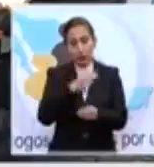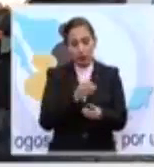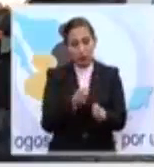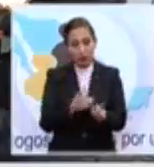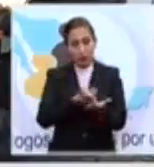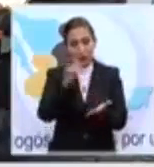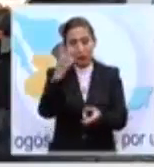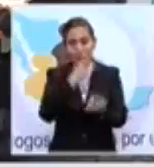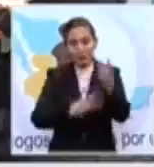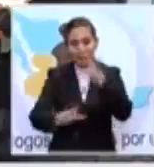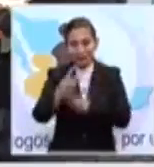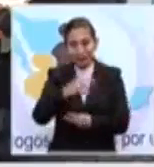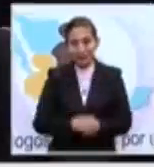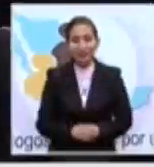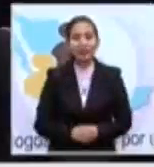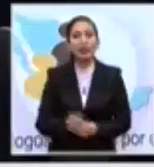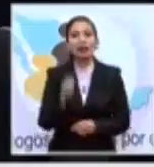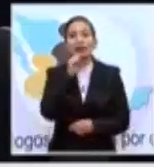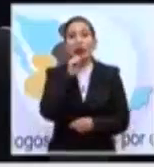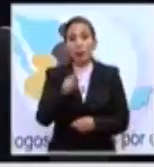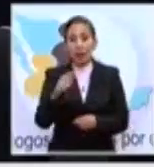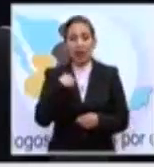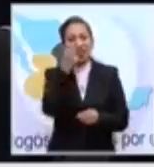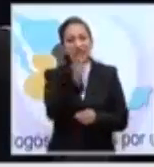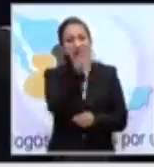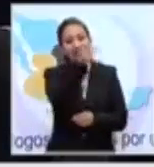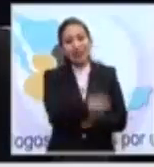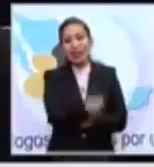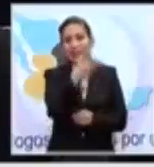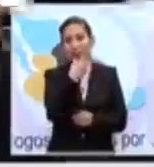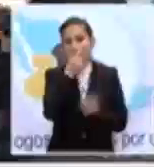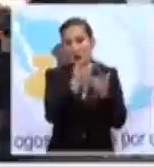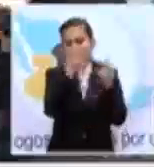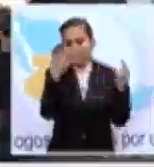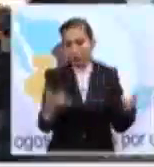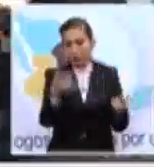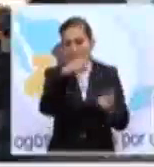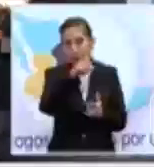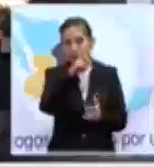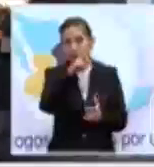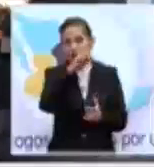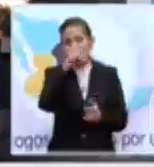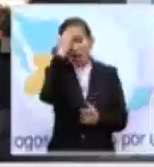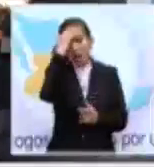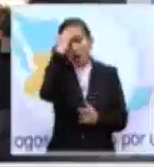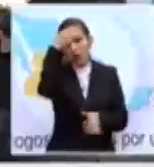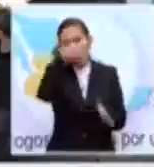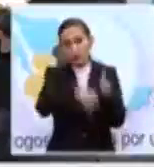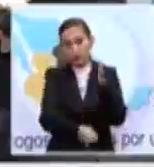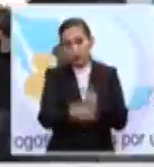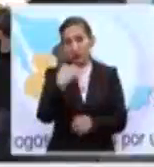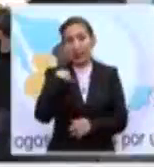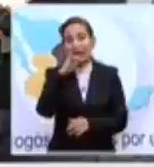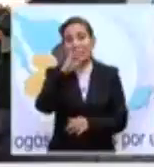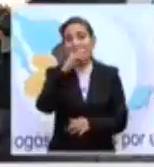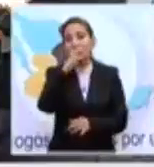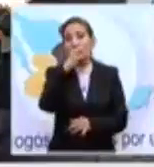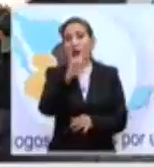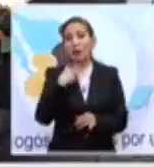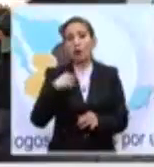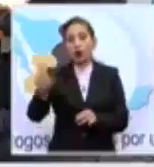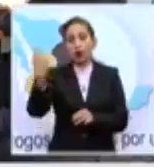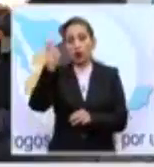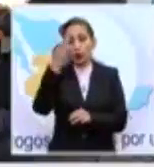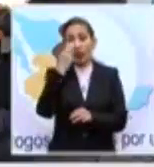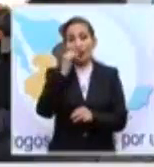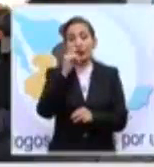gracias por estar con nosotros. Les leo un poco sobre la semblanza de Mauricio para que lo conozcan un poco más. Ingeniero por la Facultad